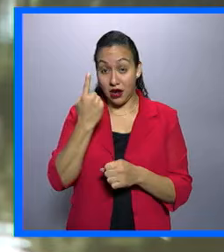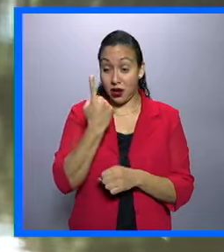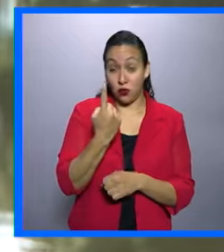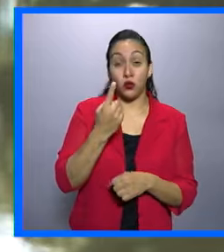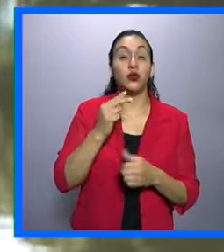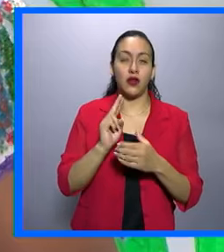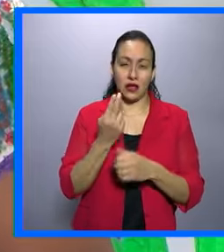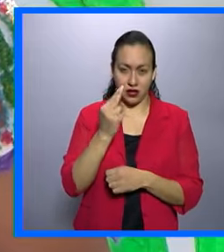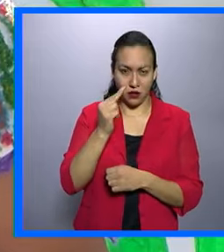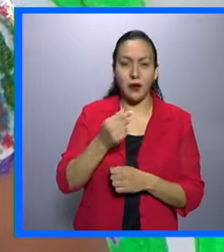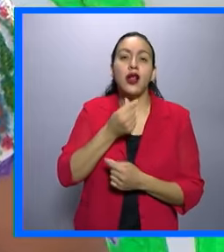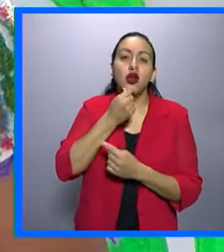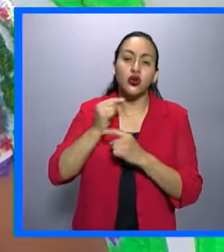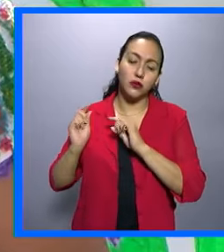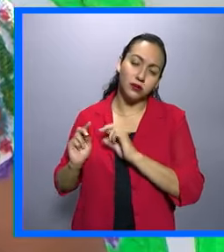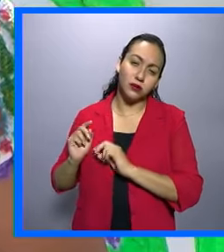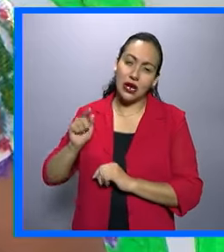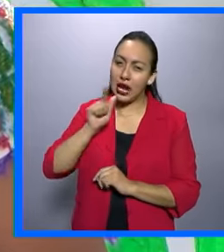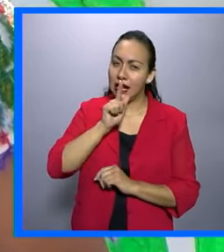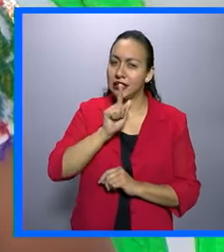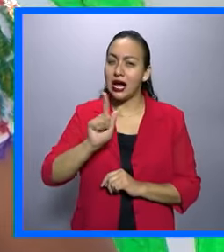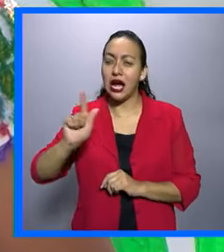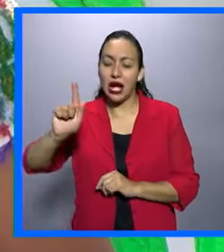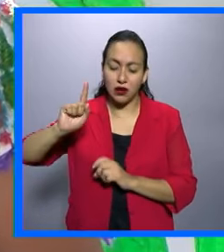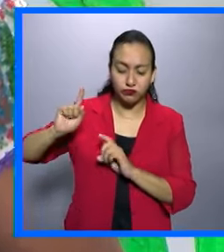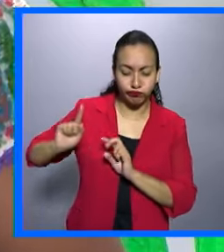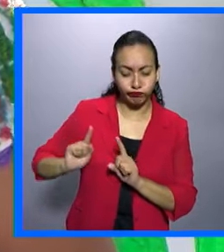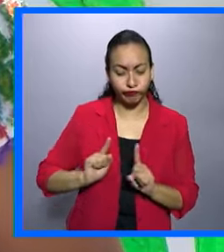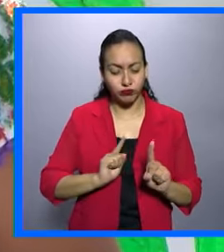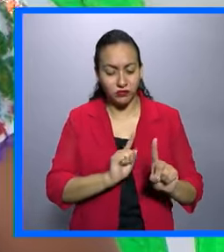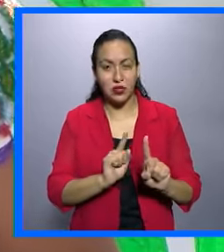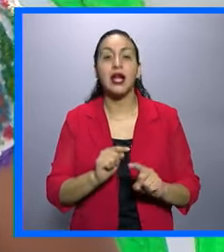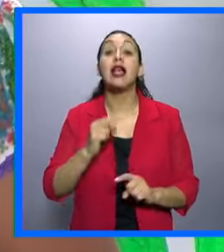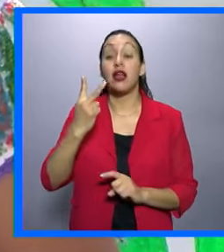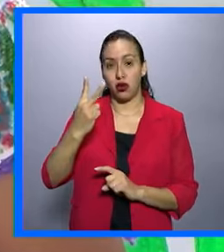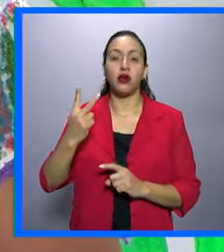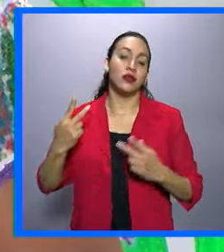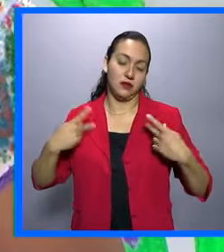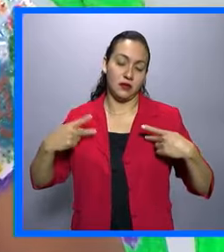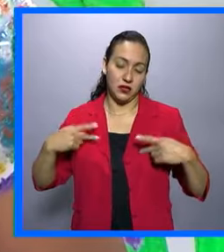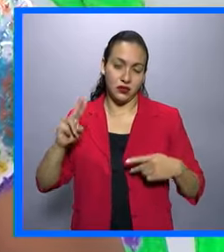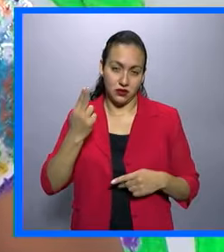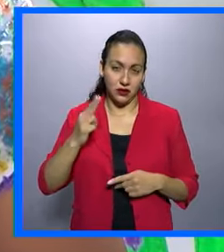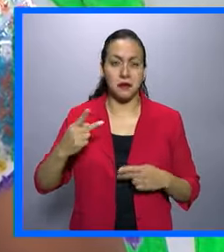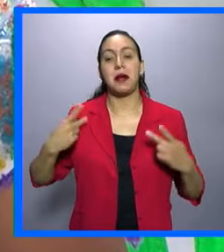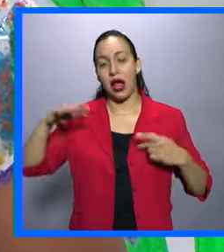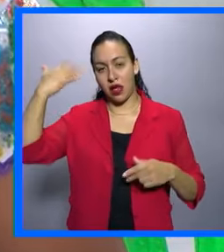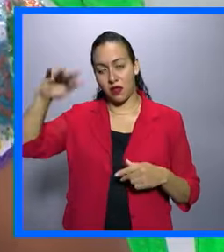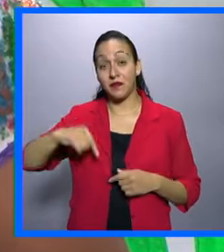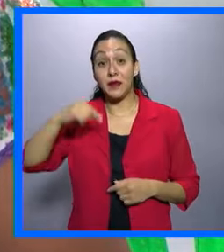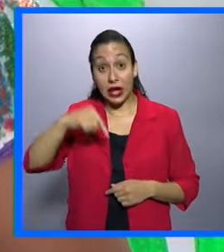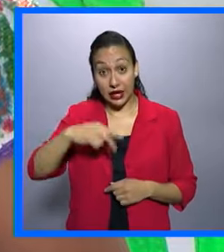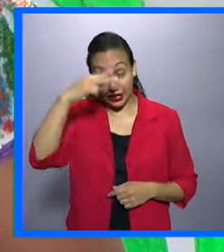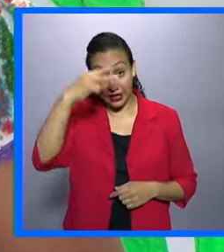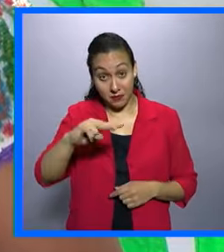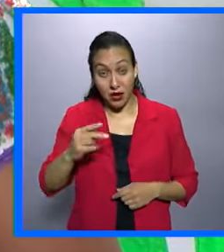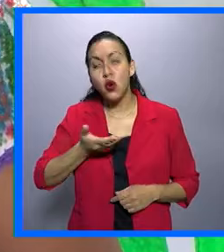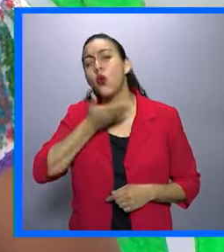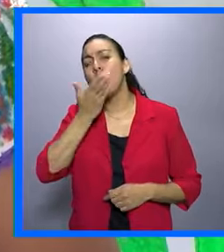dos los grandes. Los niños salen a pedir calavera tocando. Aquí en Xochimilco se acostumbra